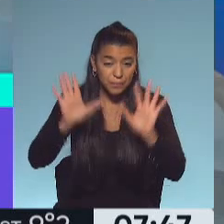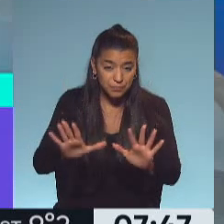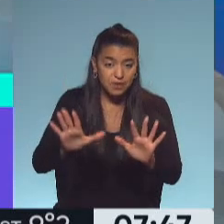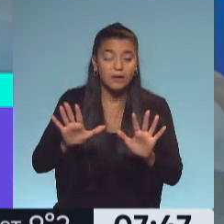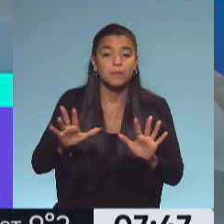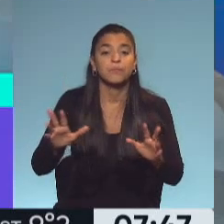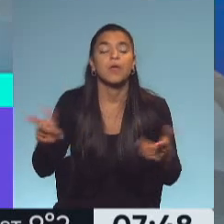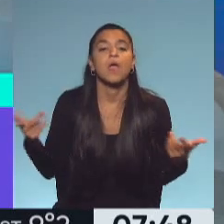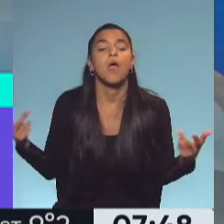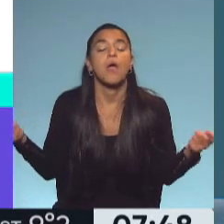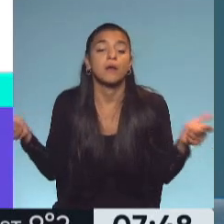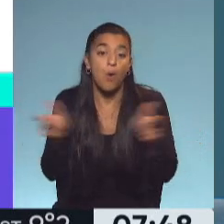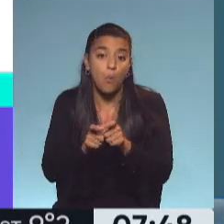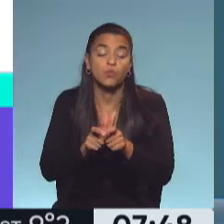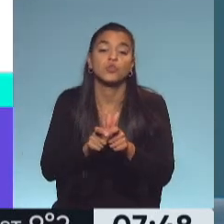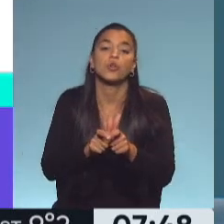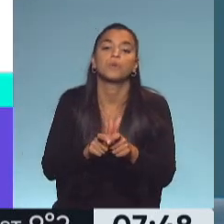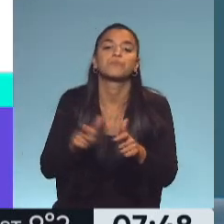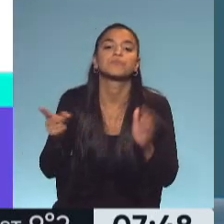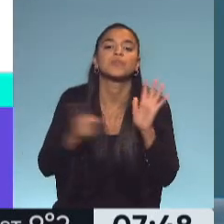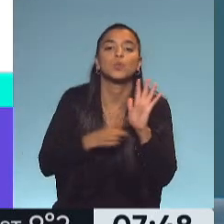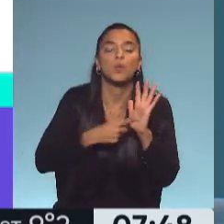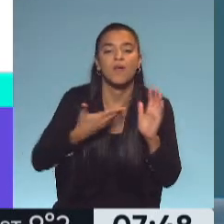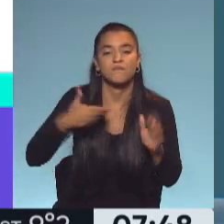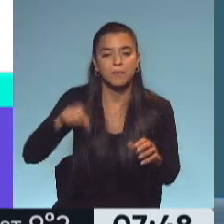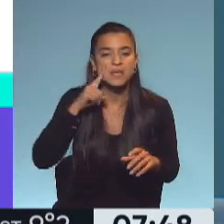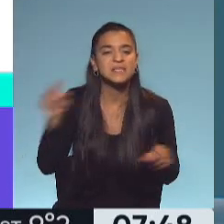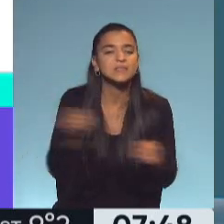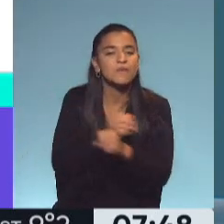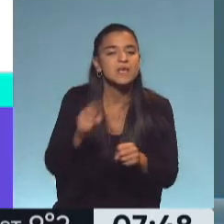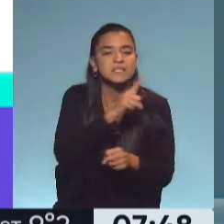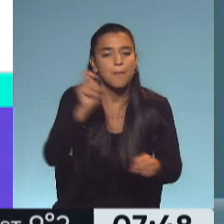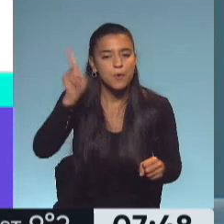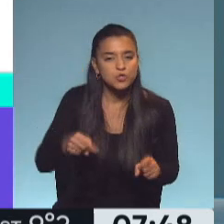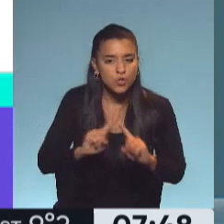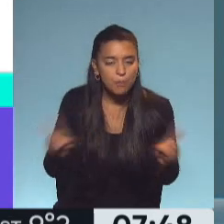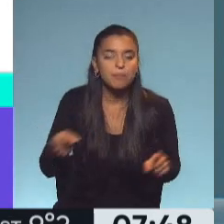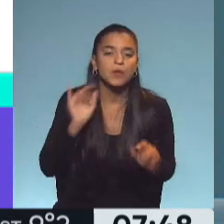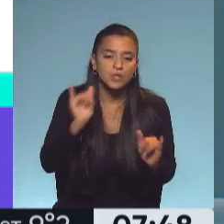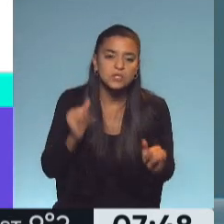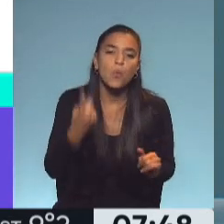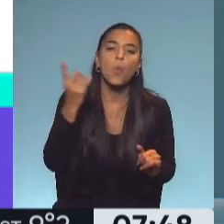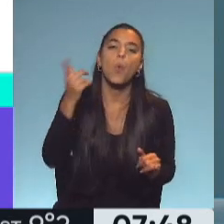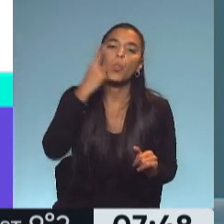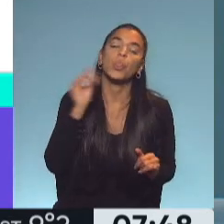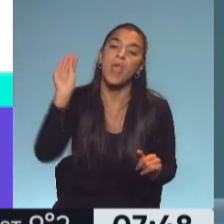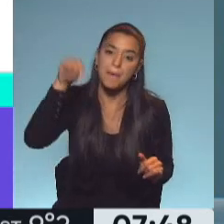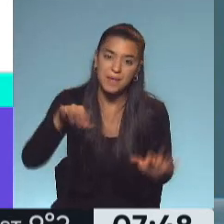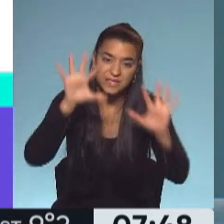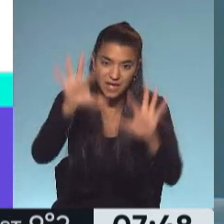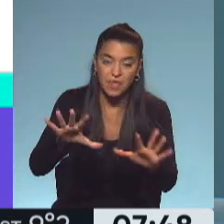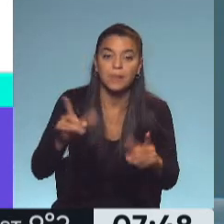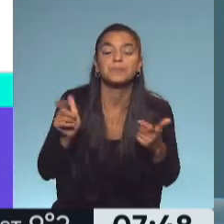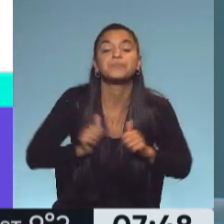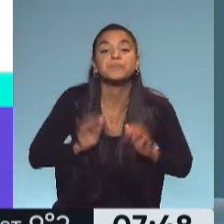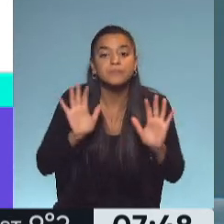encuentro con Georgieva. Claro, todavía no está confirmado al 100%, ¿no? Claro. Pero sí se estira el viaje un día más y lo que se espera